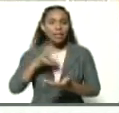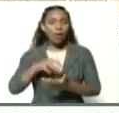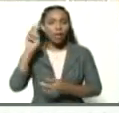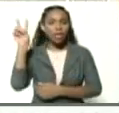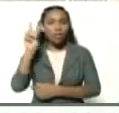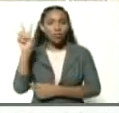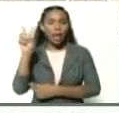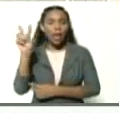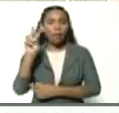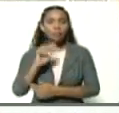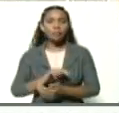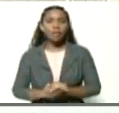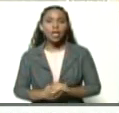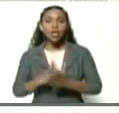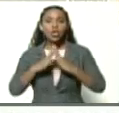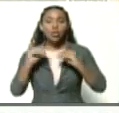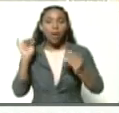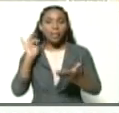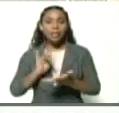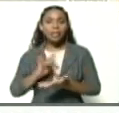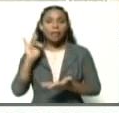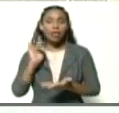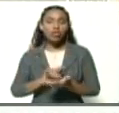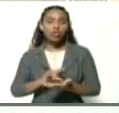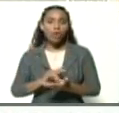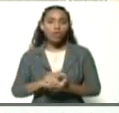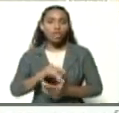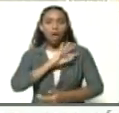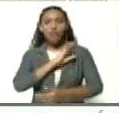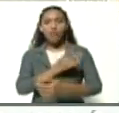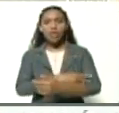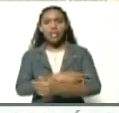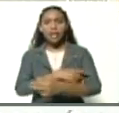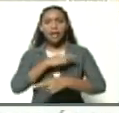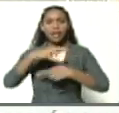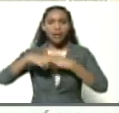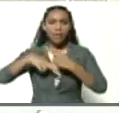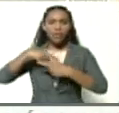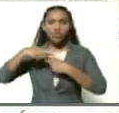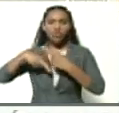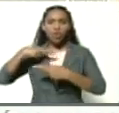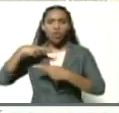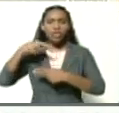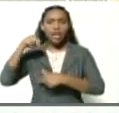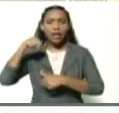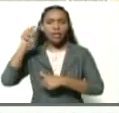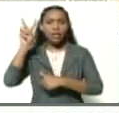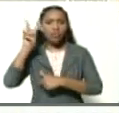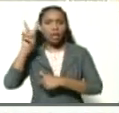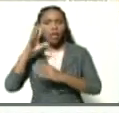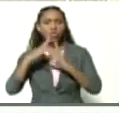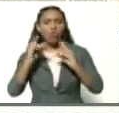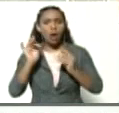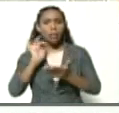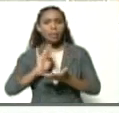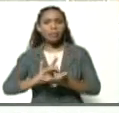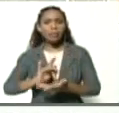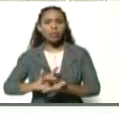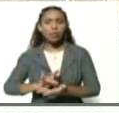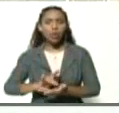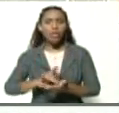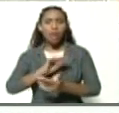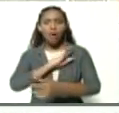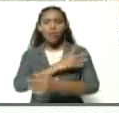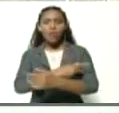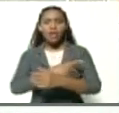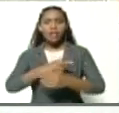venezolano, toda la presencia de las fuerzas revolucionarias de Venezuela y toda la presencia de la